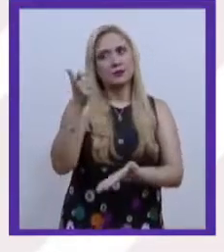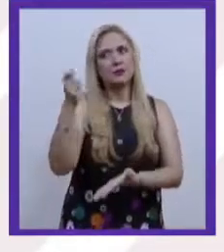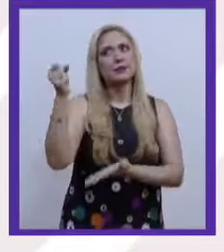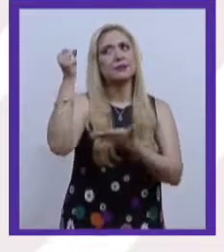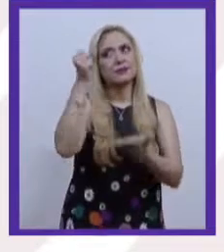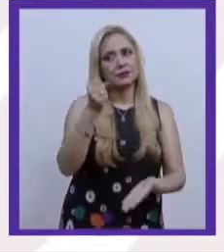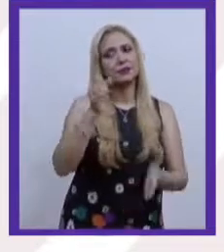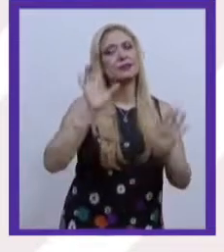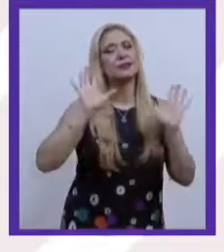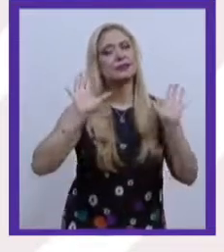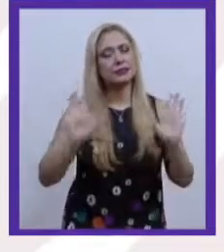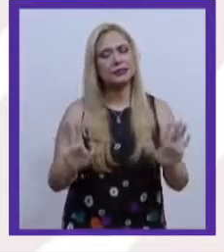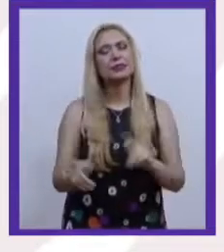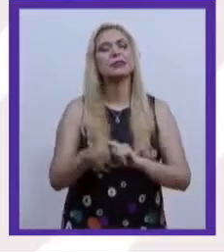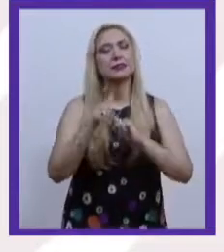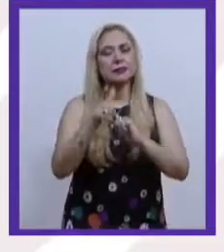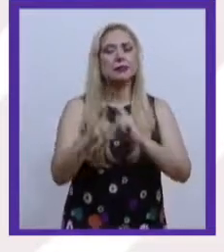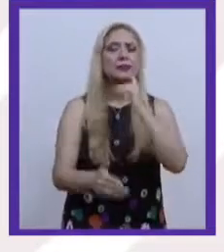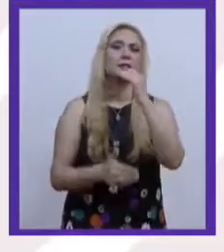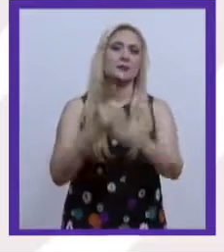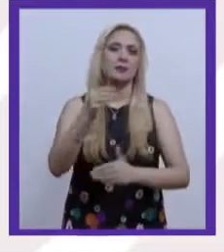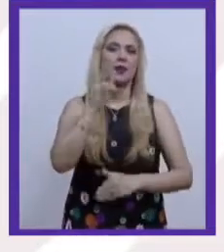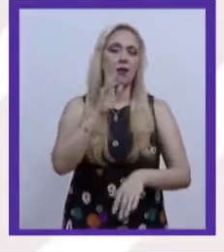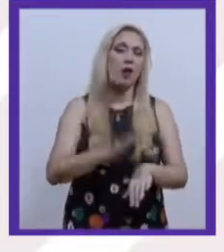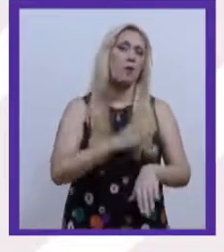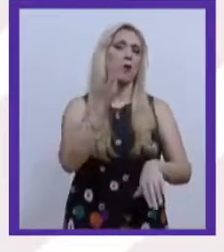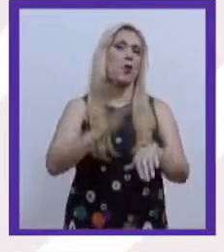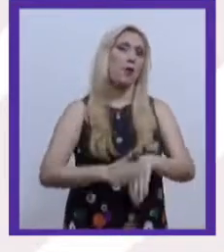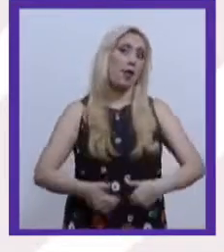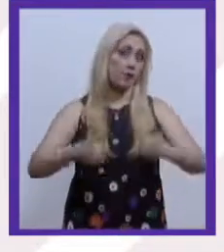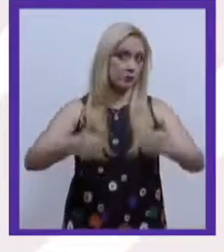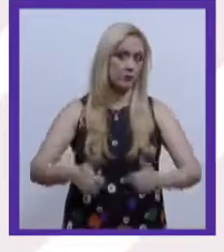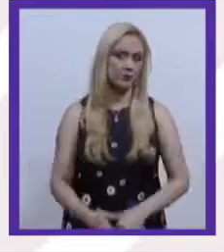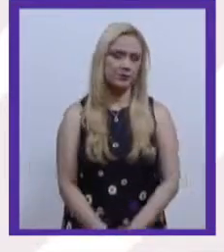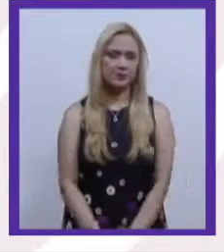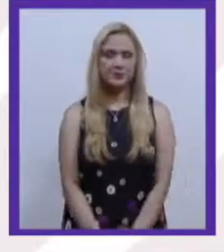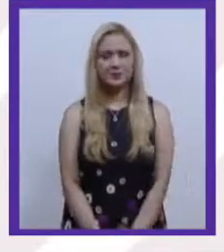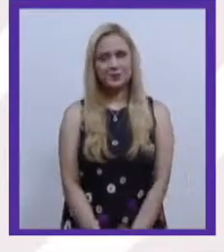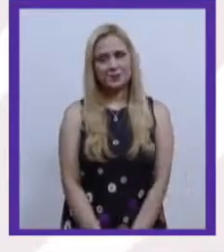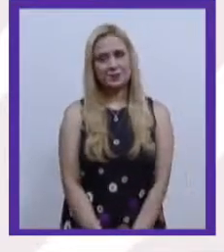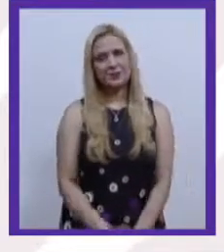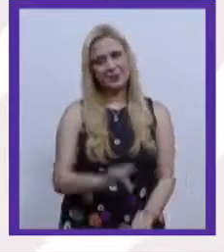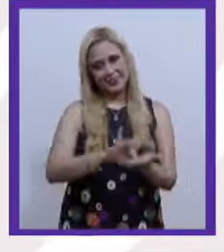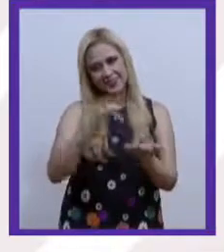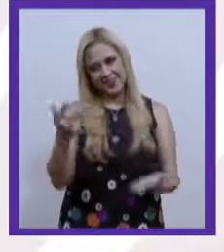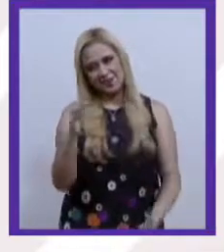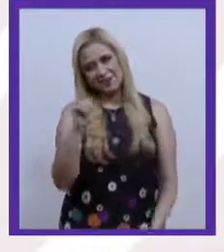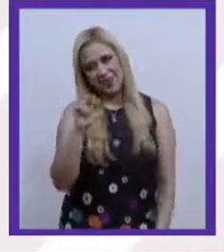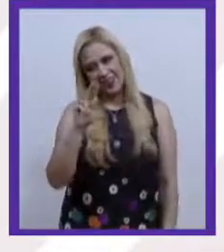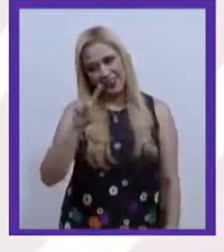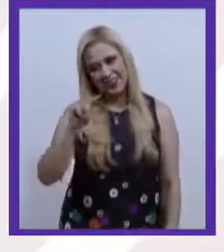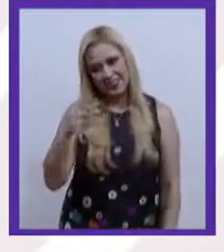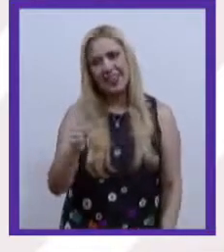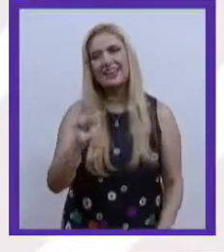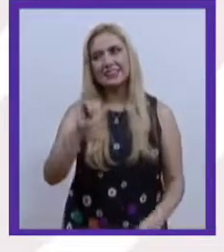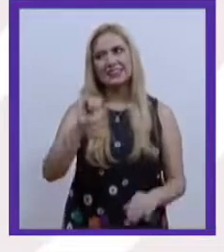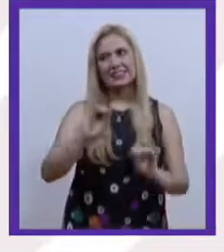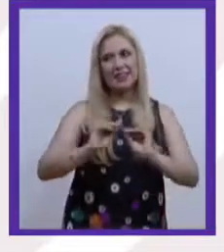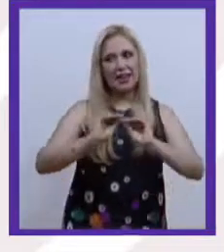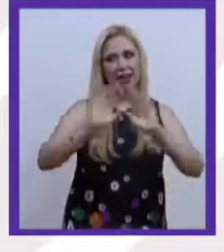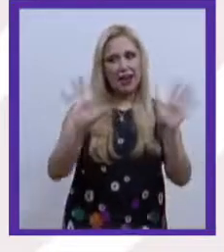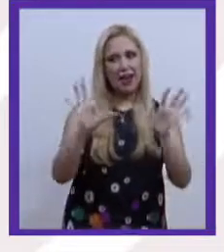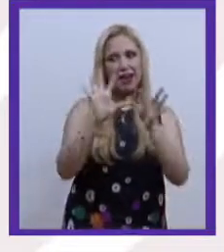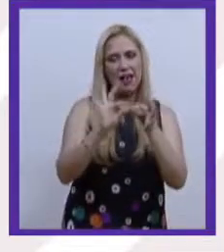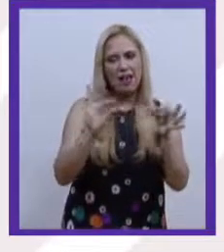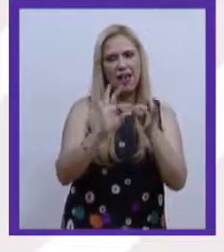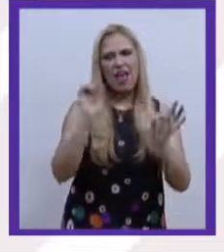a ser un tema que continuará después de la aprobación de estas reformas. Muchas gracias, Marta. Sí, me parecía importante precisar